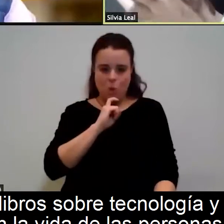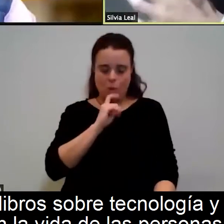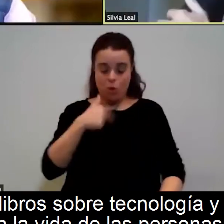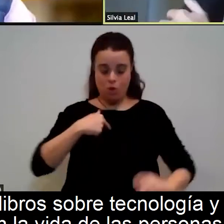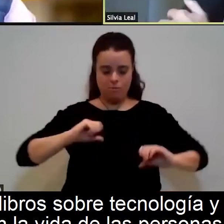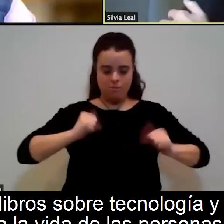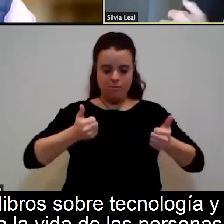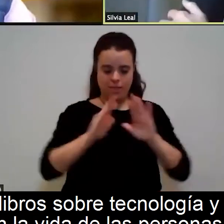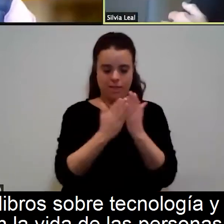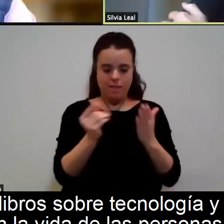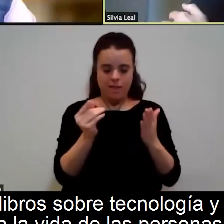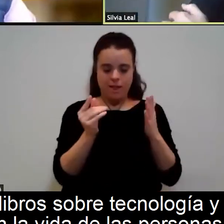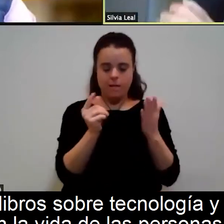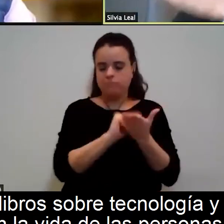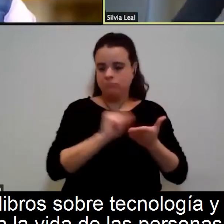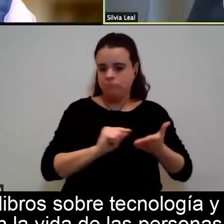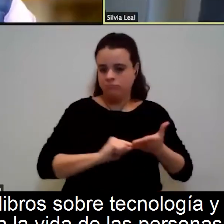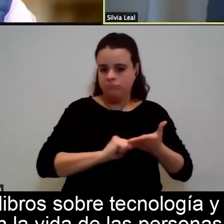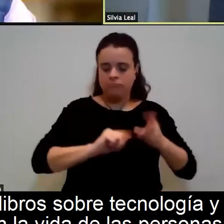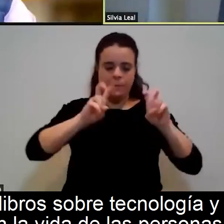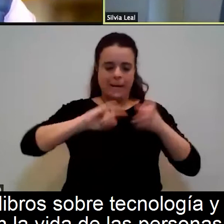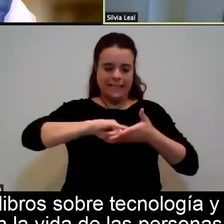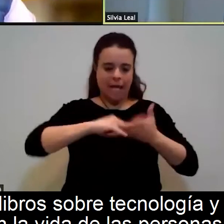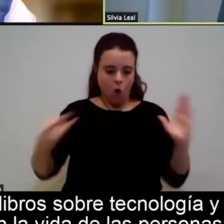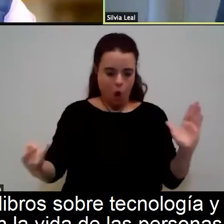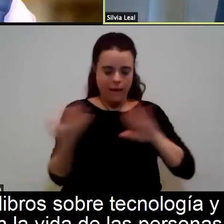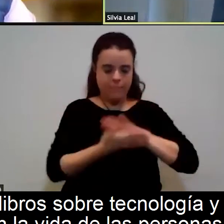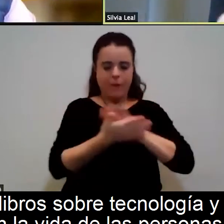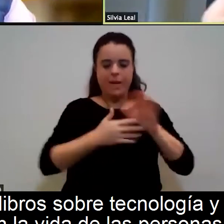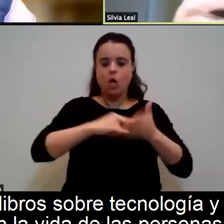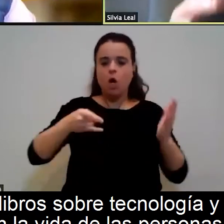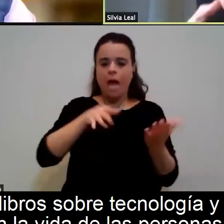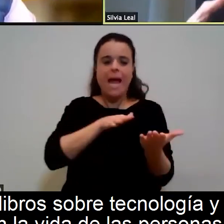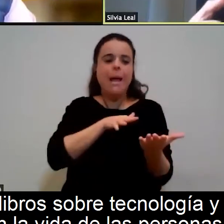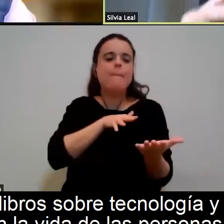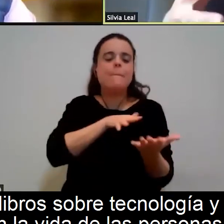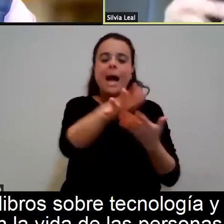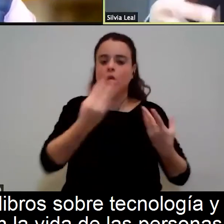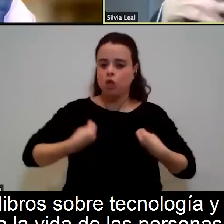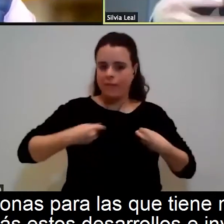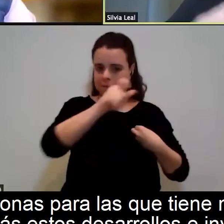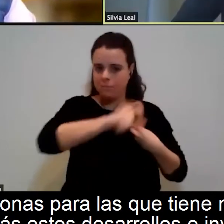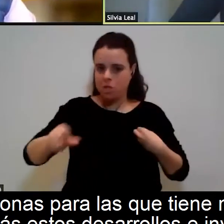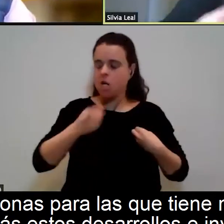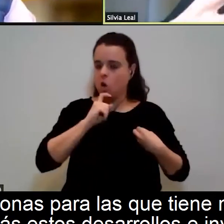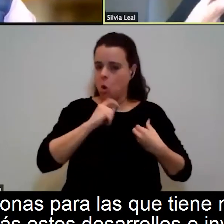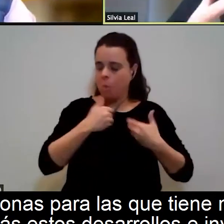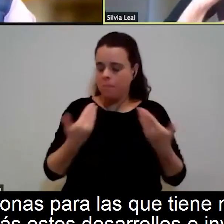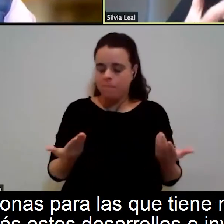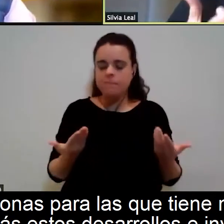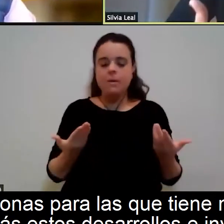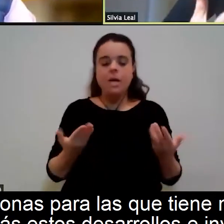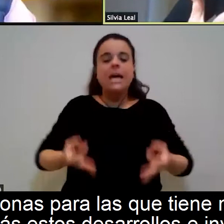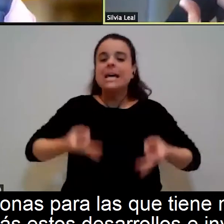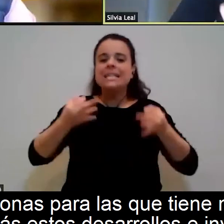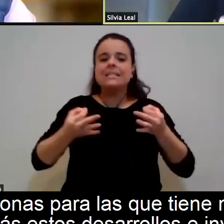escribir libros sobre tecnología y hablas del impacto de la tecnología en la vida de las personas, ¿no? Pero siempre te encuentras con personas